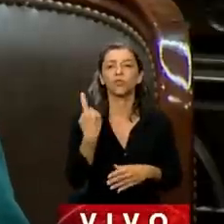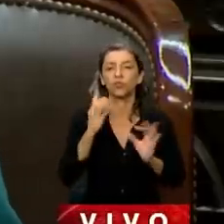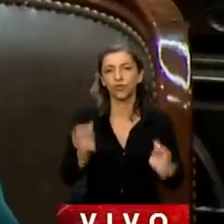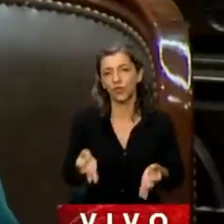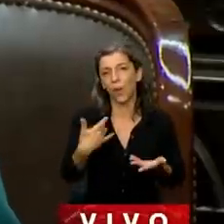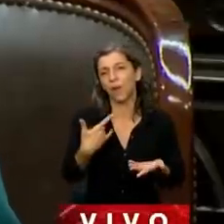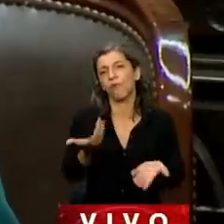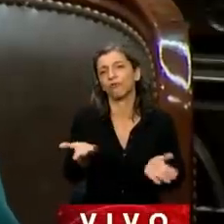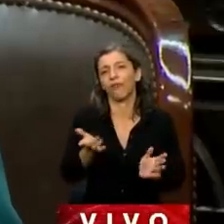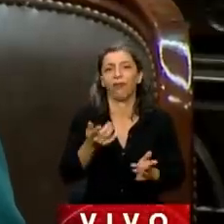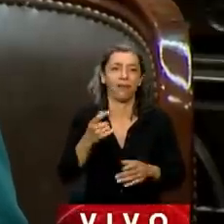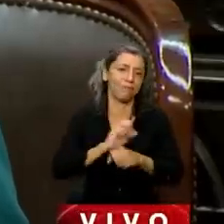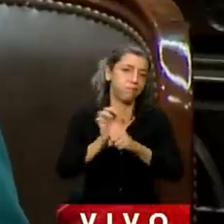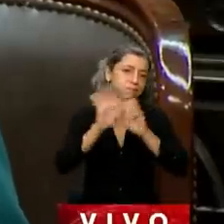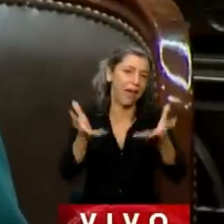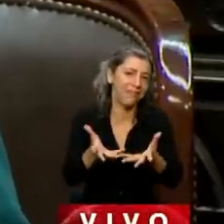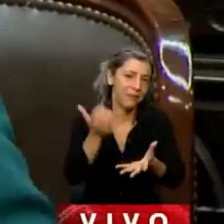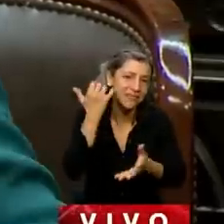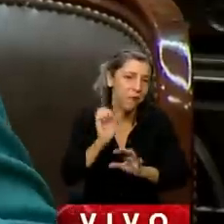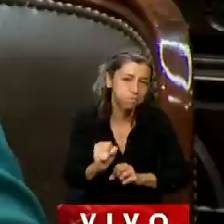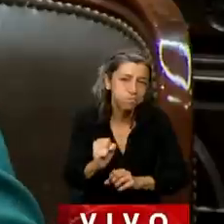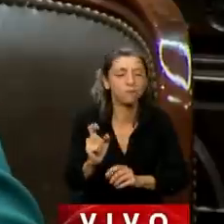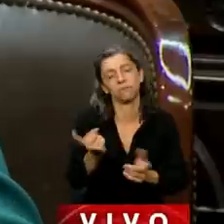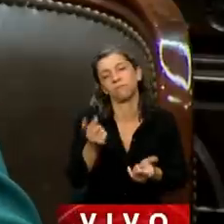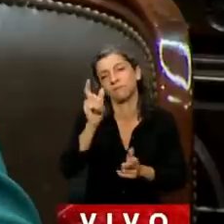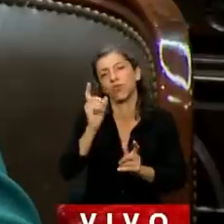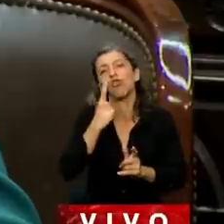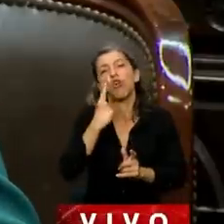pandemia, que expliquemos aquí el rol fundamental que